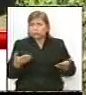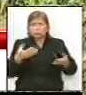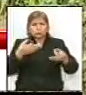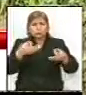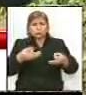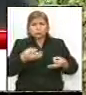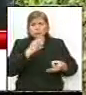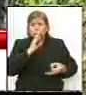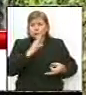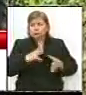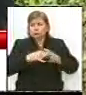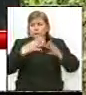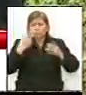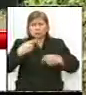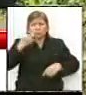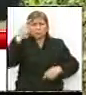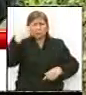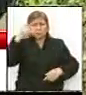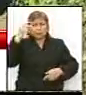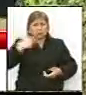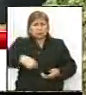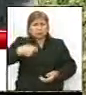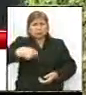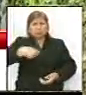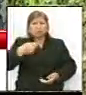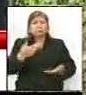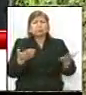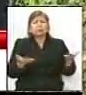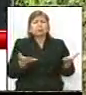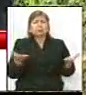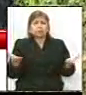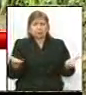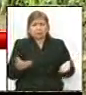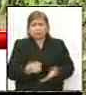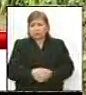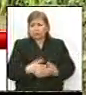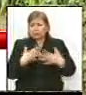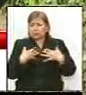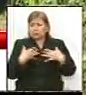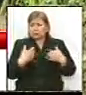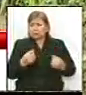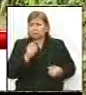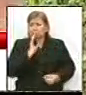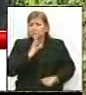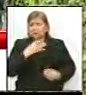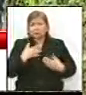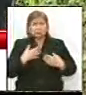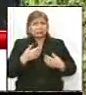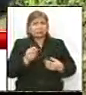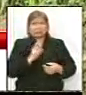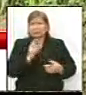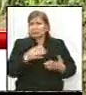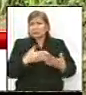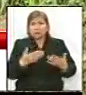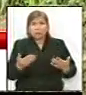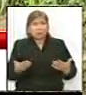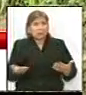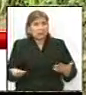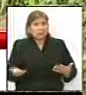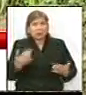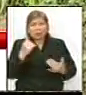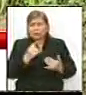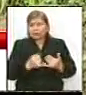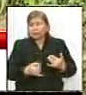dicen, tantos millones invertidos en el Braille, pero ¿dónde está? En salud, hablan de salud, tampoco no hay. Bueno, hermanos, para